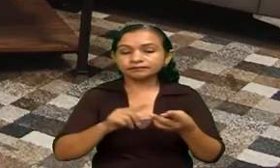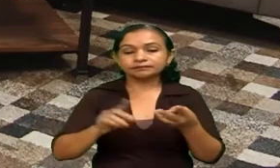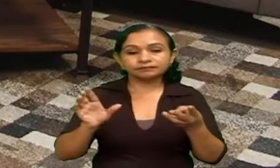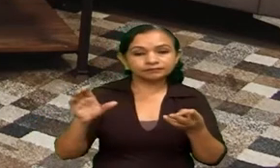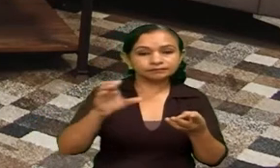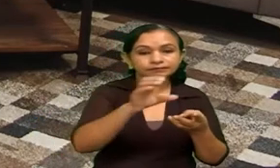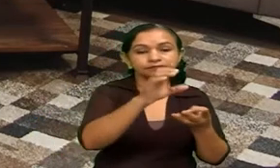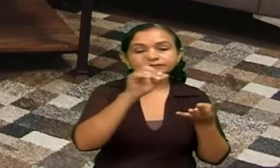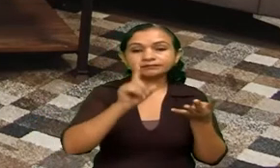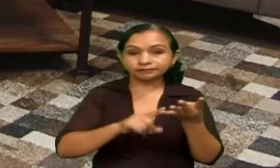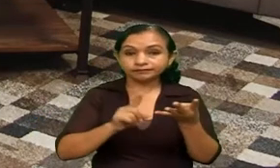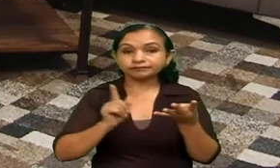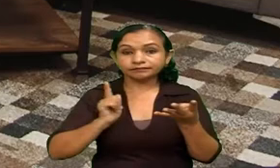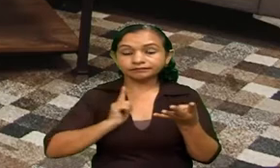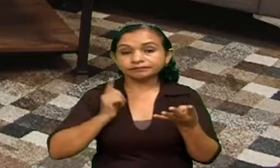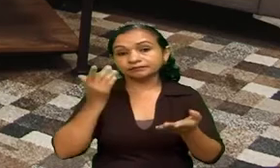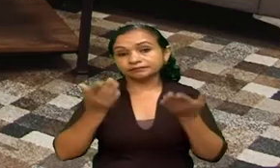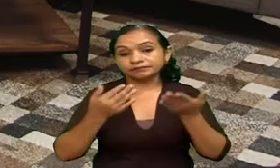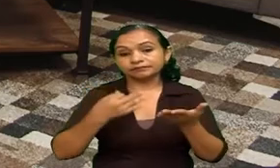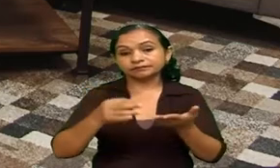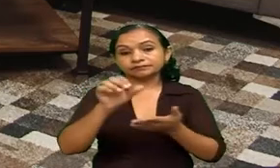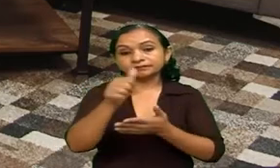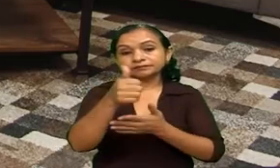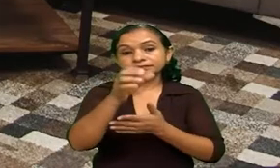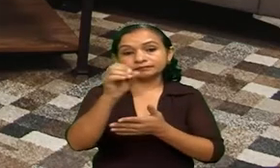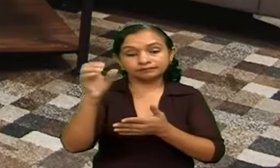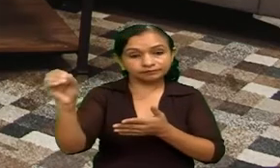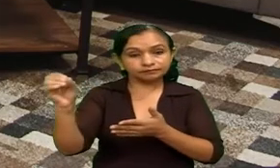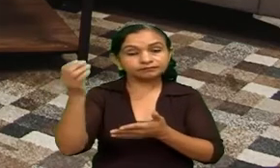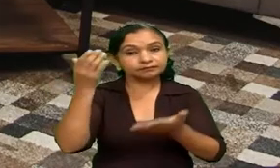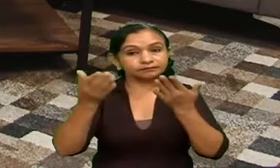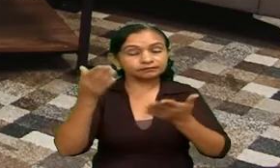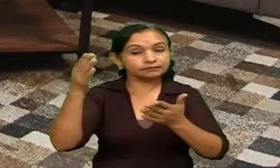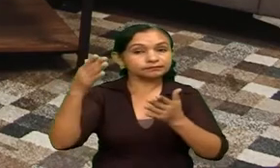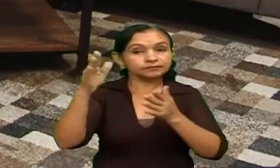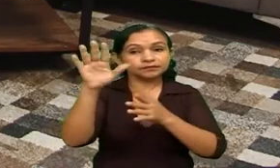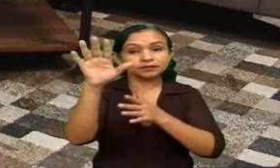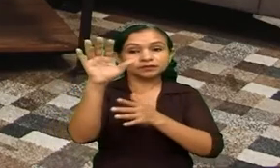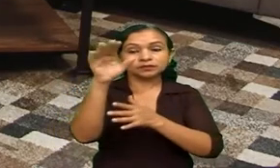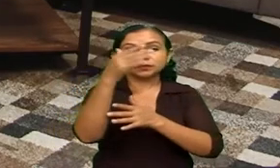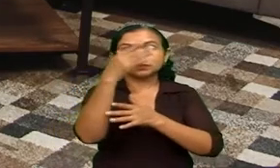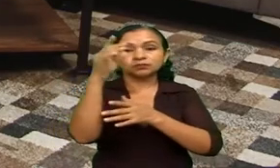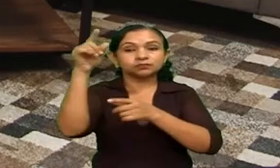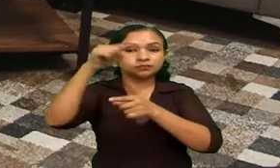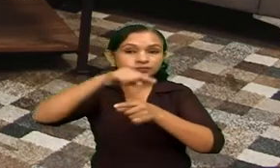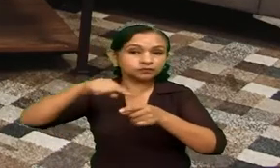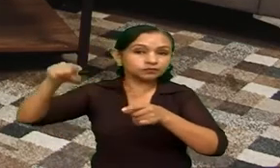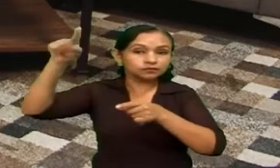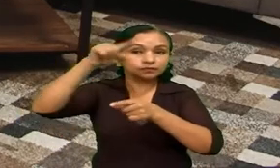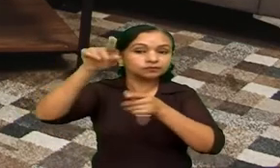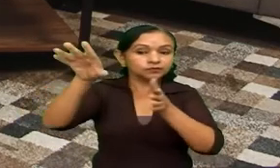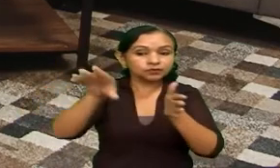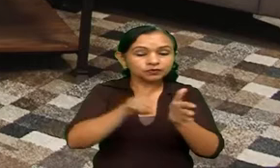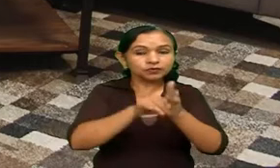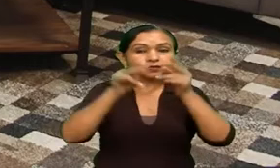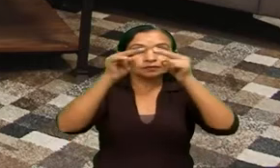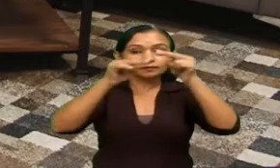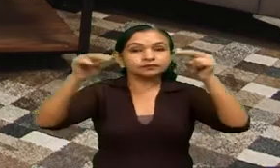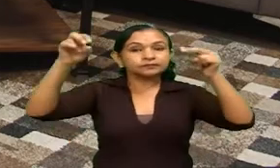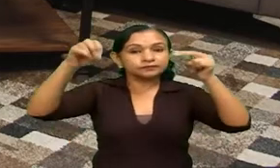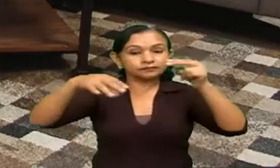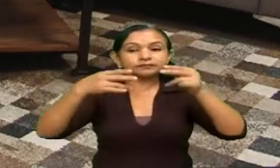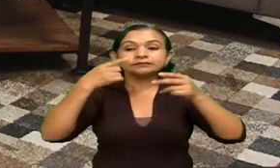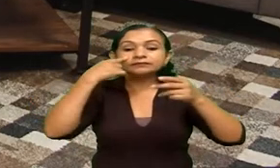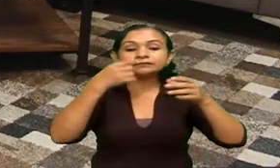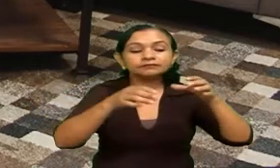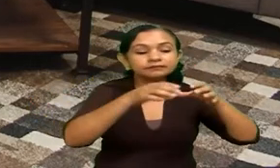Carazo, ¿verdad? Claro que de sí. 600 megavatios eólicos, y los estudios de exploración que estamos haciendo en geotermia.